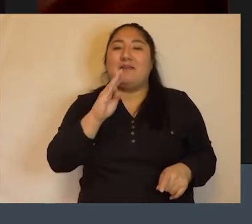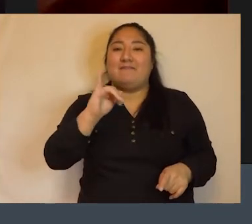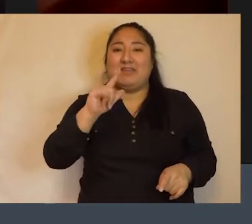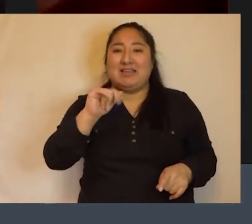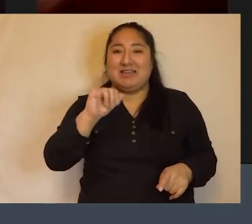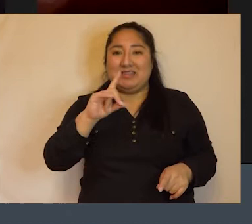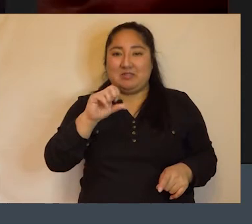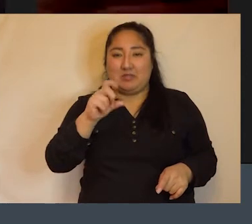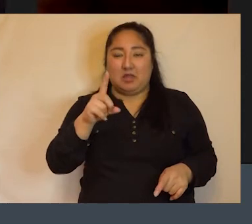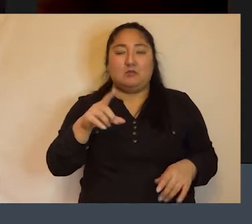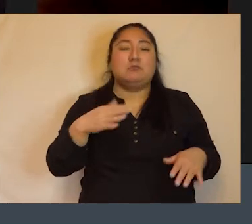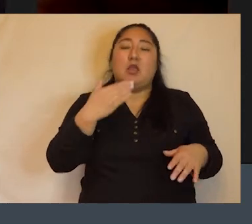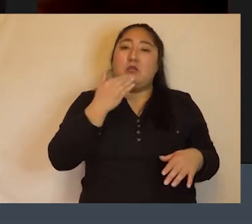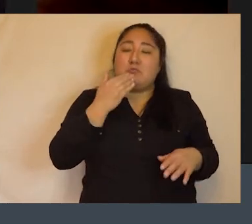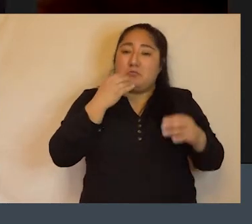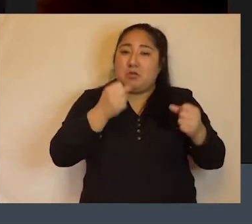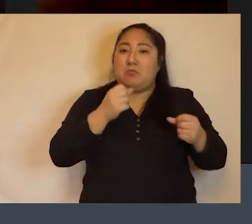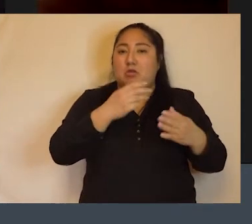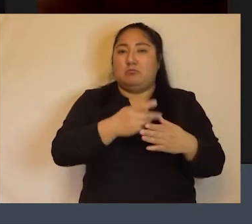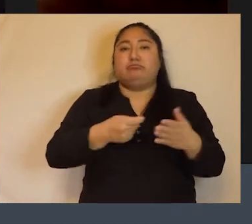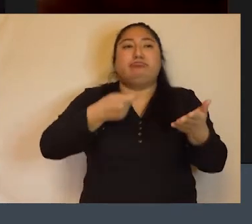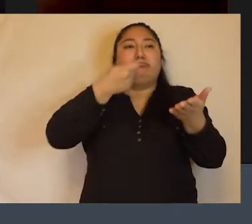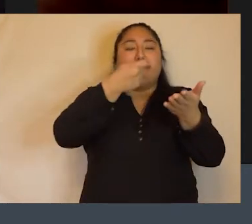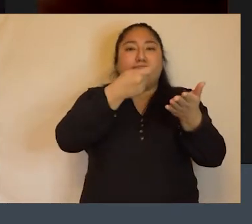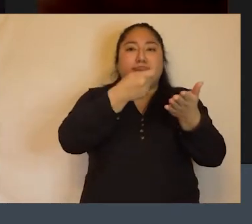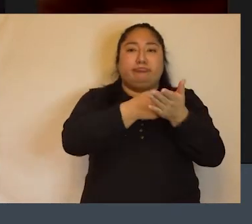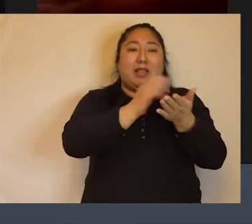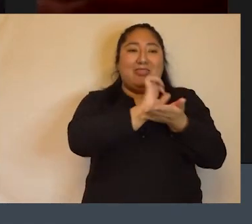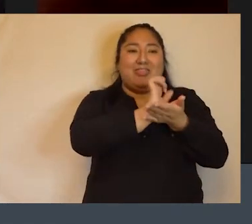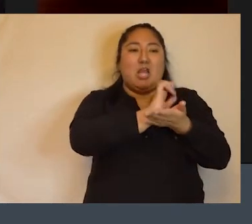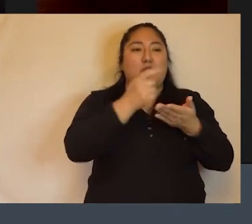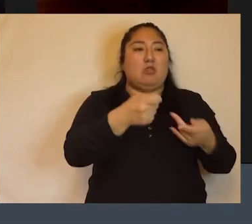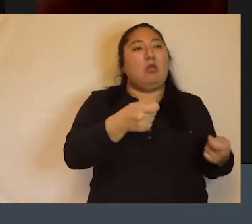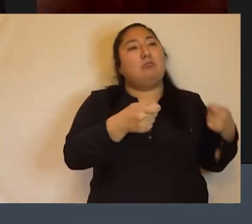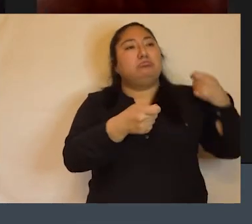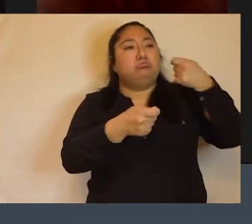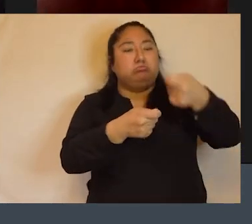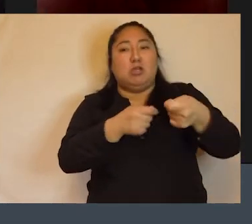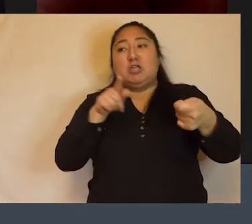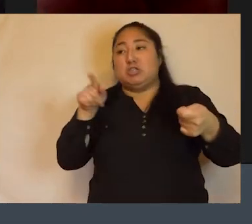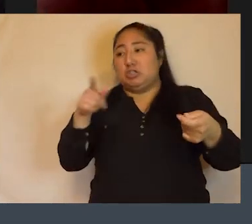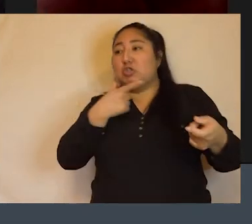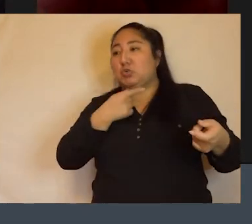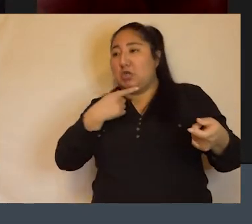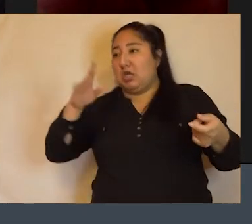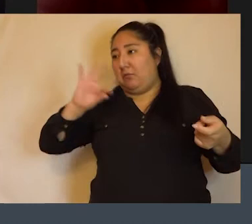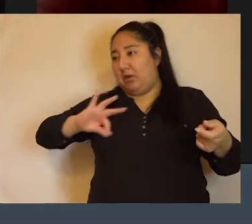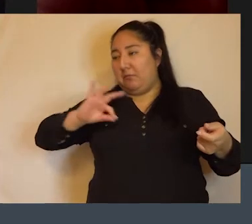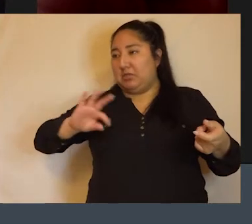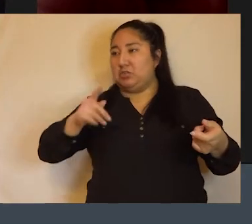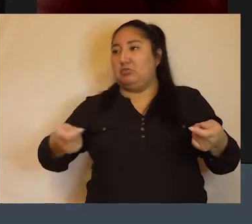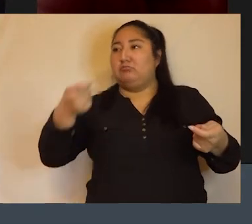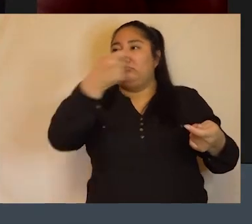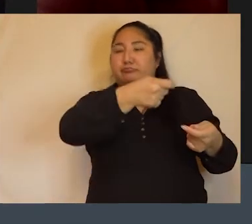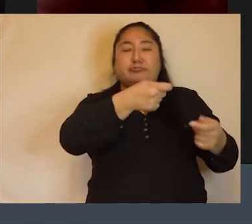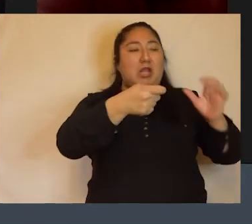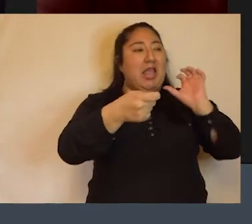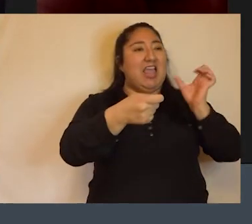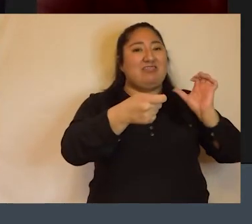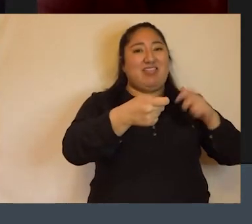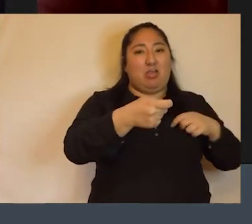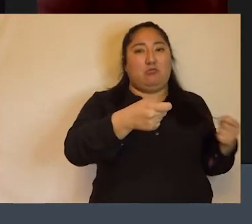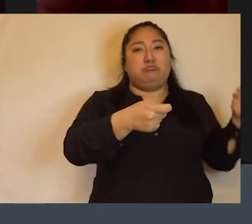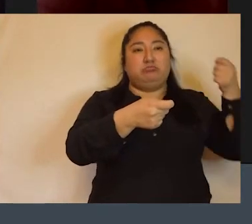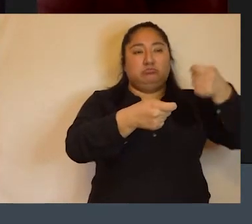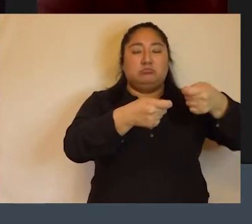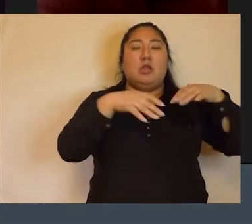más encima, eventualmente podrías tener una bonificación de parte del Estado si es que tú lo destinas a pensión. Por lo tanto,